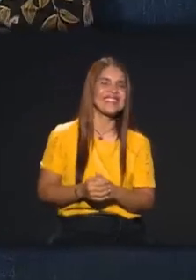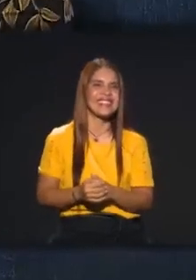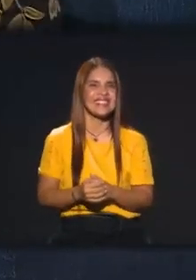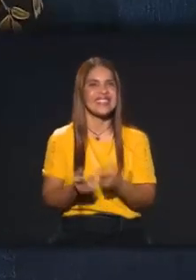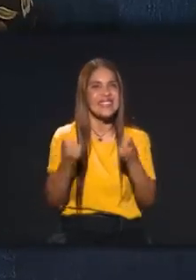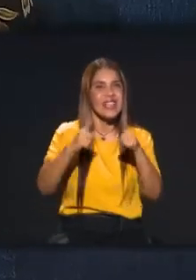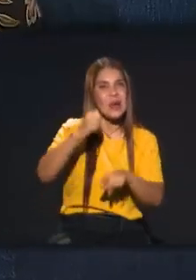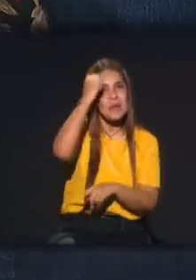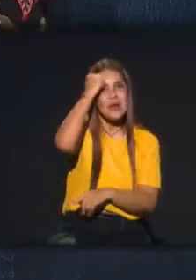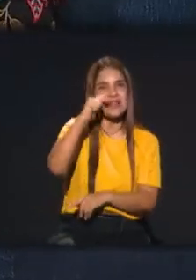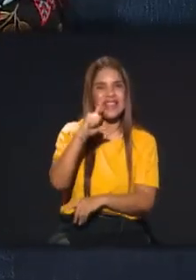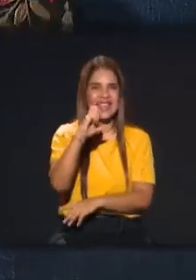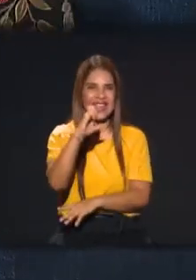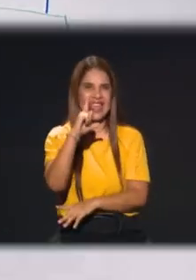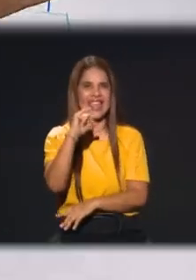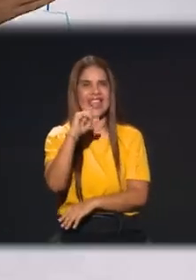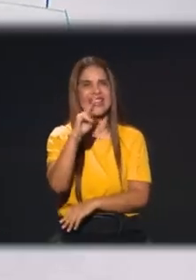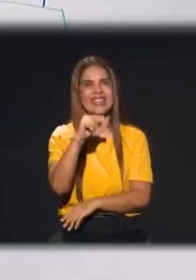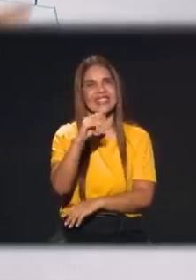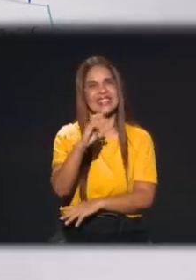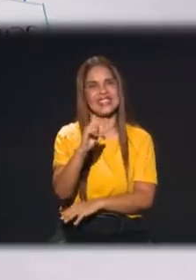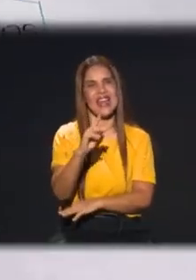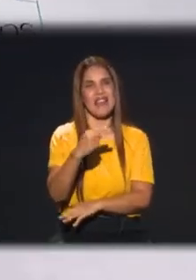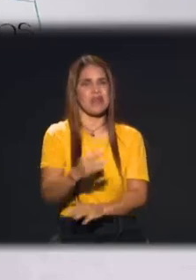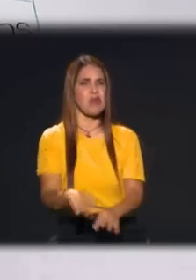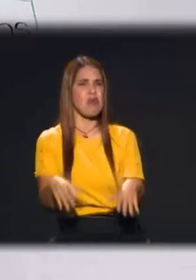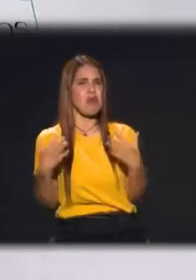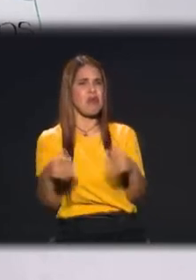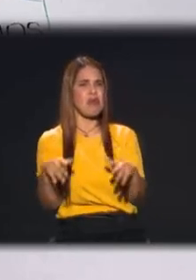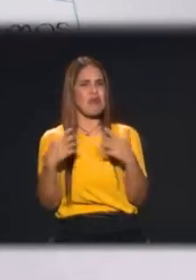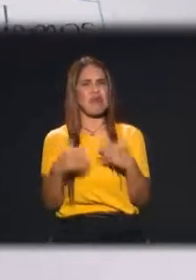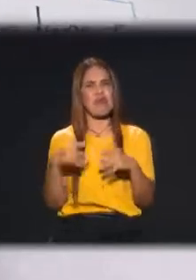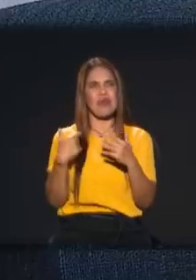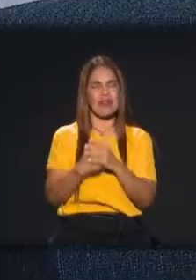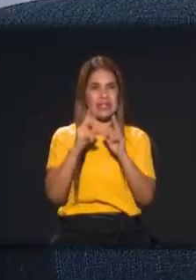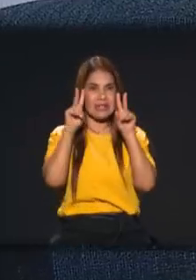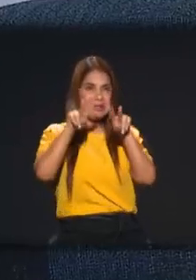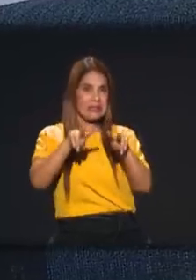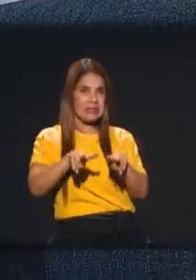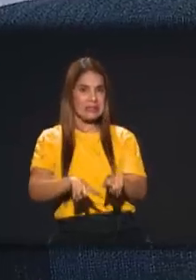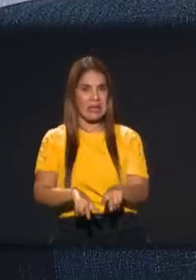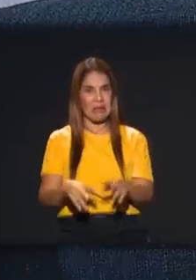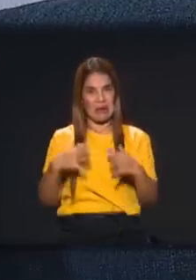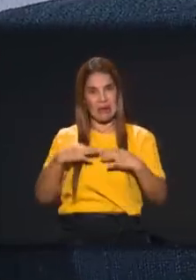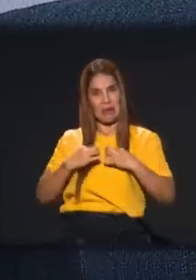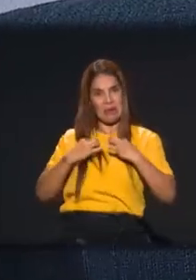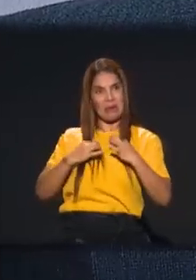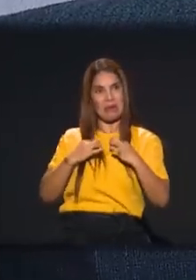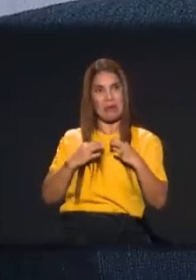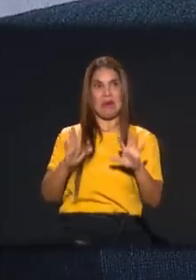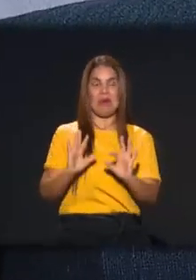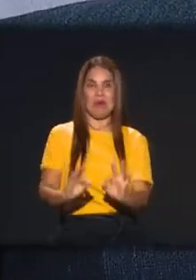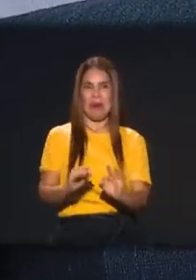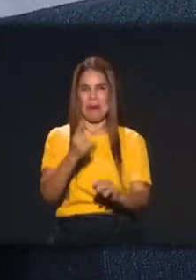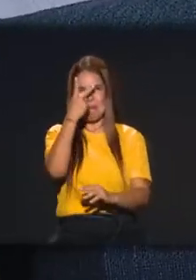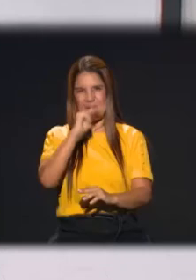Y la profe Elizabeth, también extraordinaria, se le nota en la pinta que es